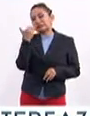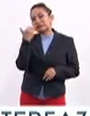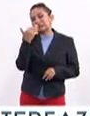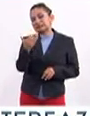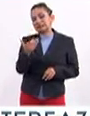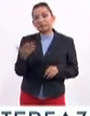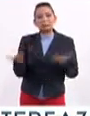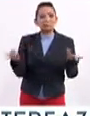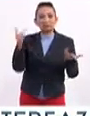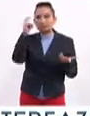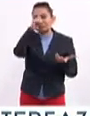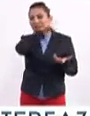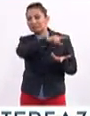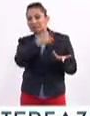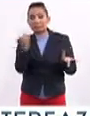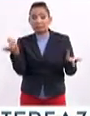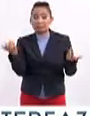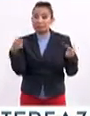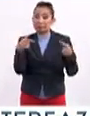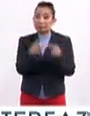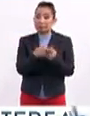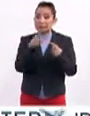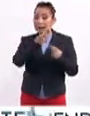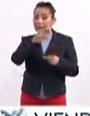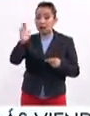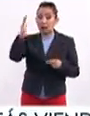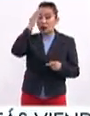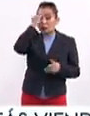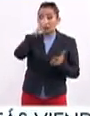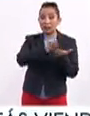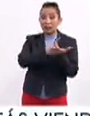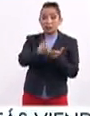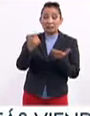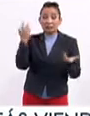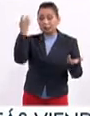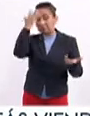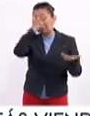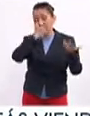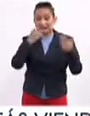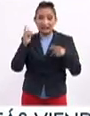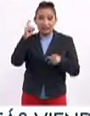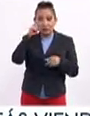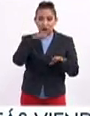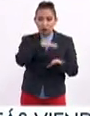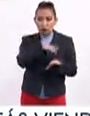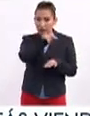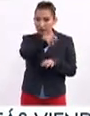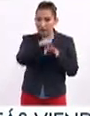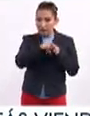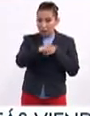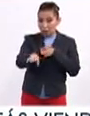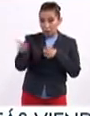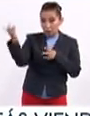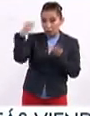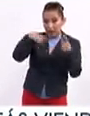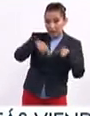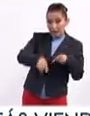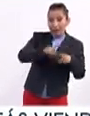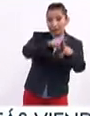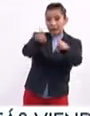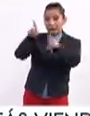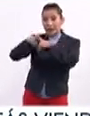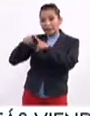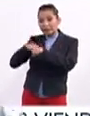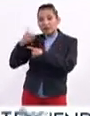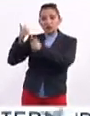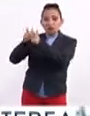tiempo difícil y coyuntural en materia del reconocimiento de los derechos humanos, esto pues en relación con la migración, ¿no? Con los diferentes